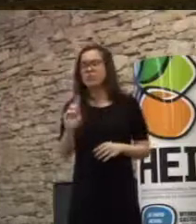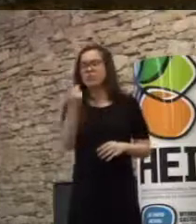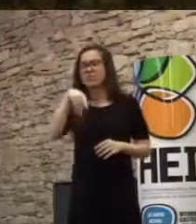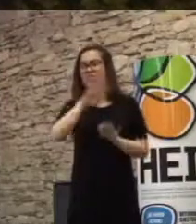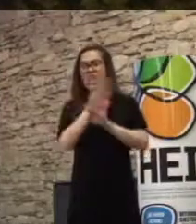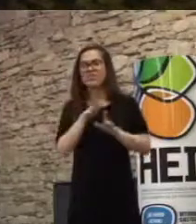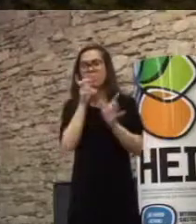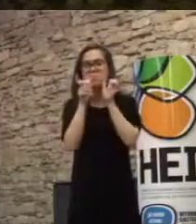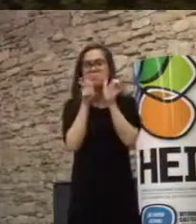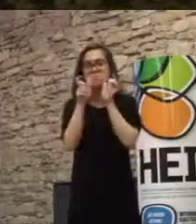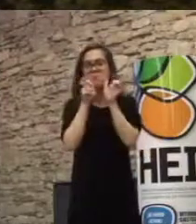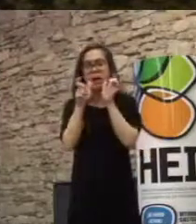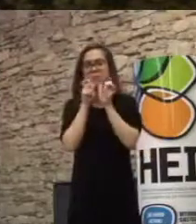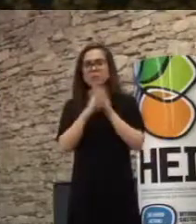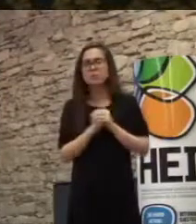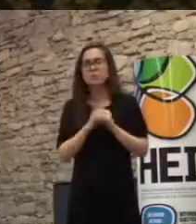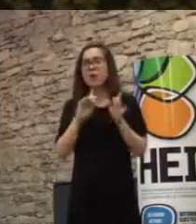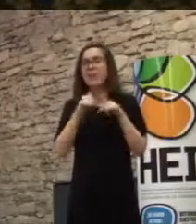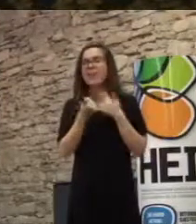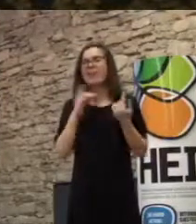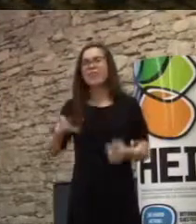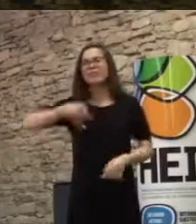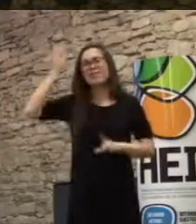solos con las palabras e inventamos el email